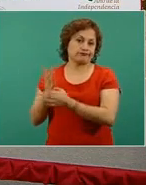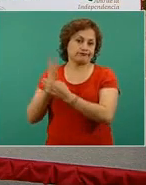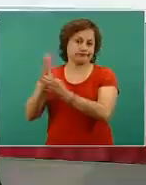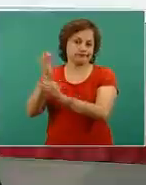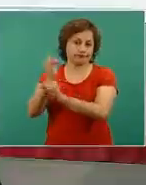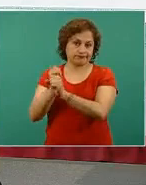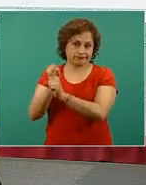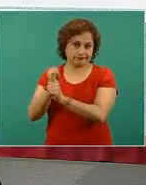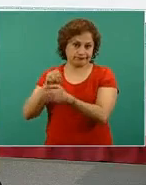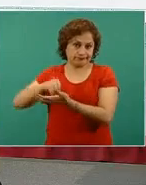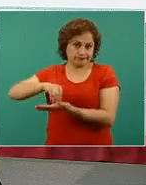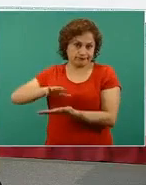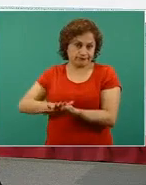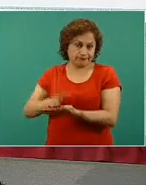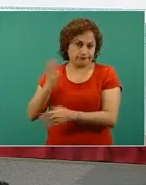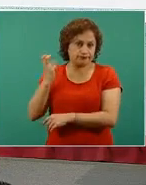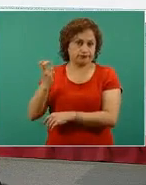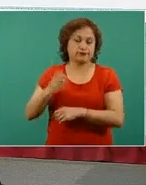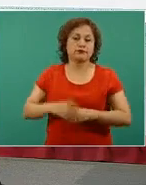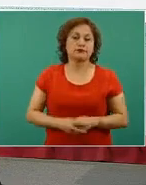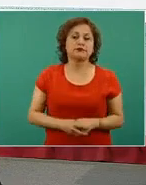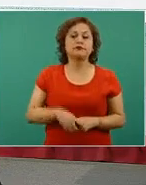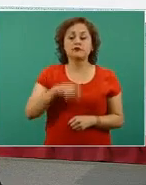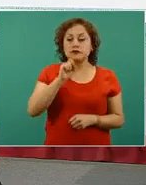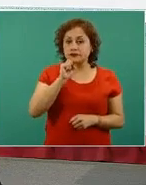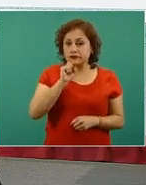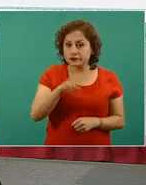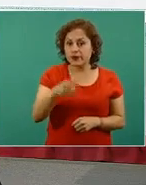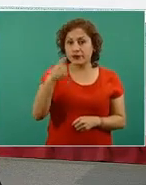y ya también a nivel mundial